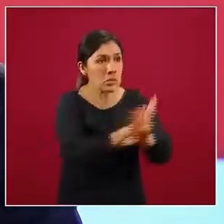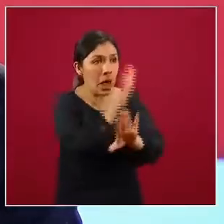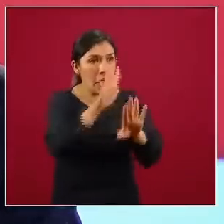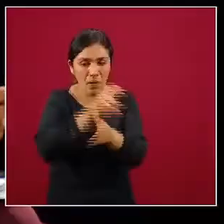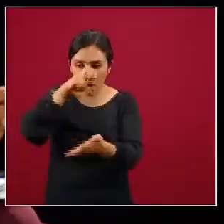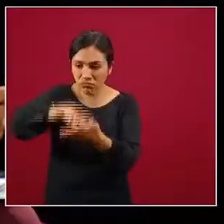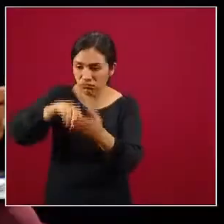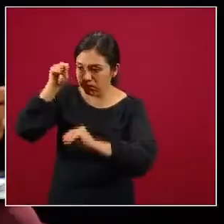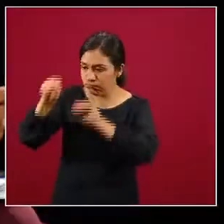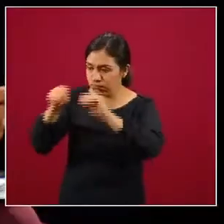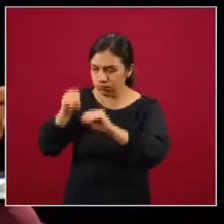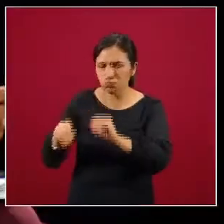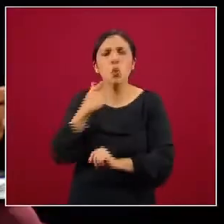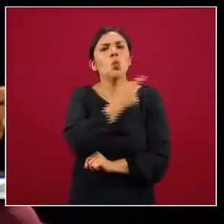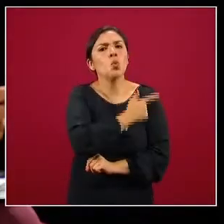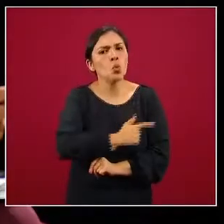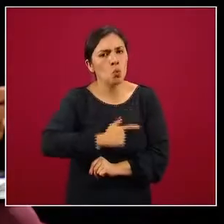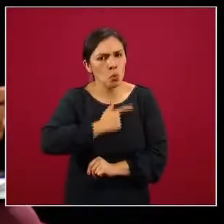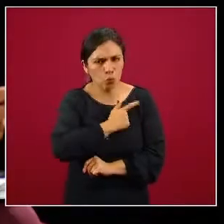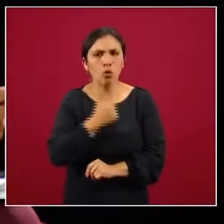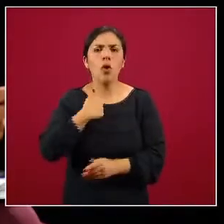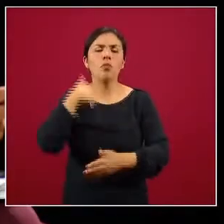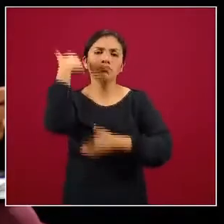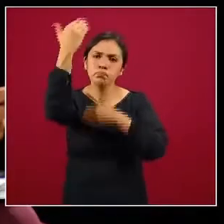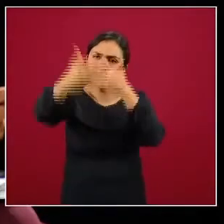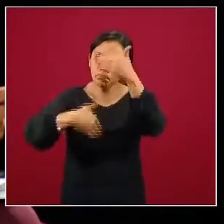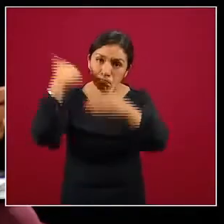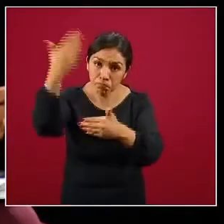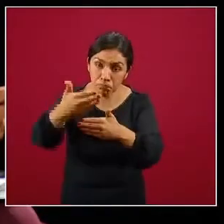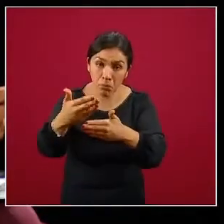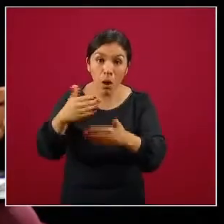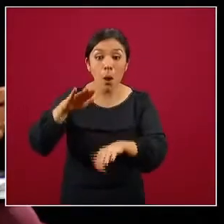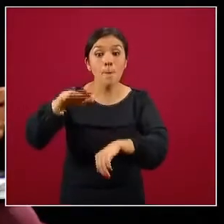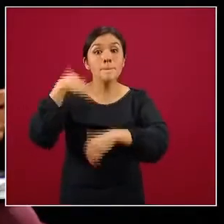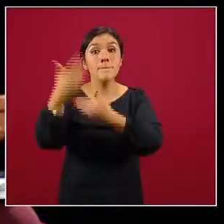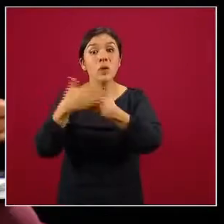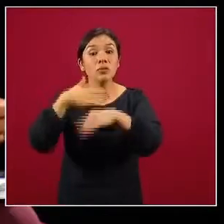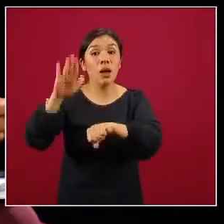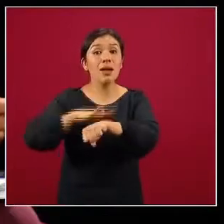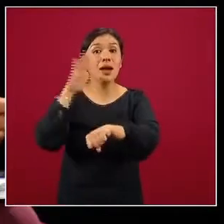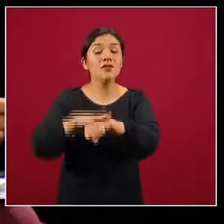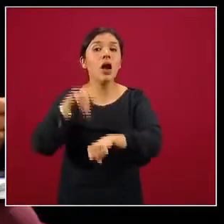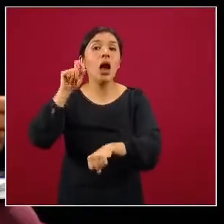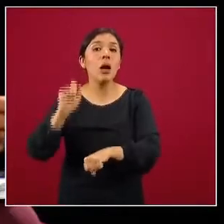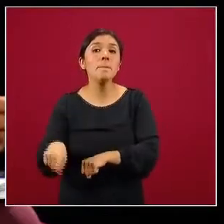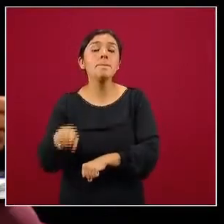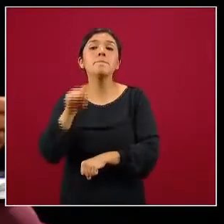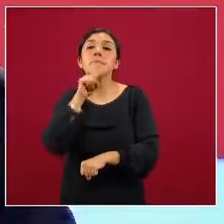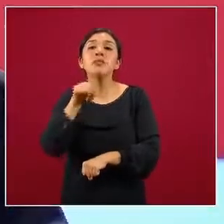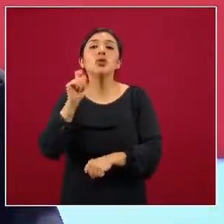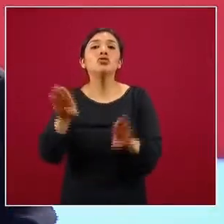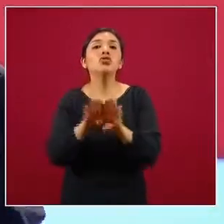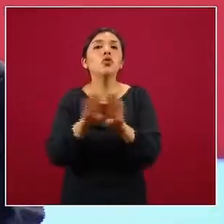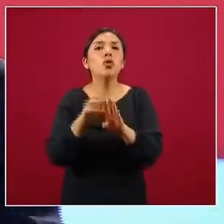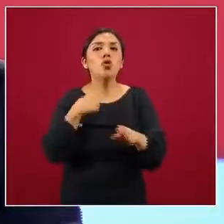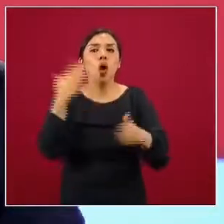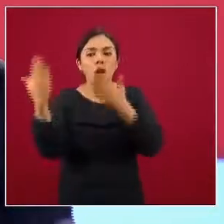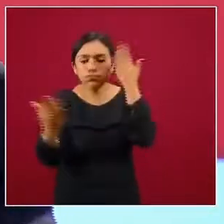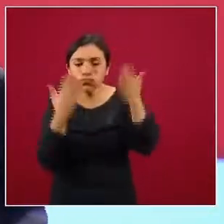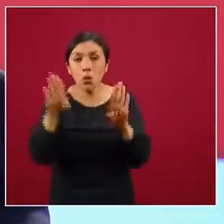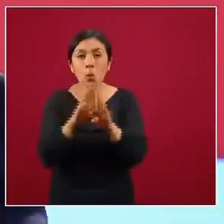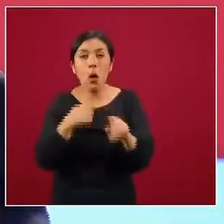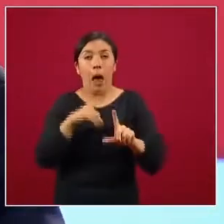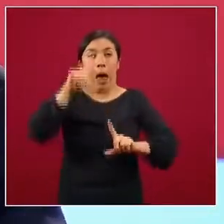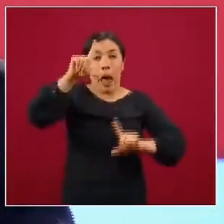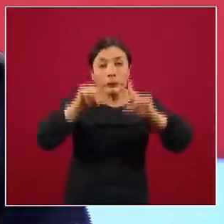con mucho gusto te lo tomo en cuenta, y la calificación que sale es la que sale del método. No es de que súbele,